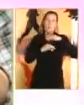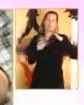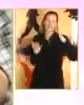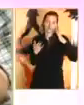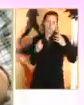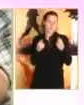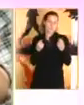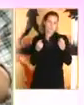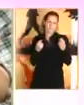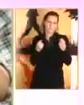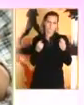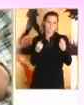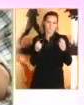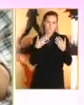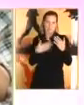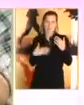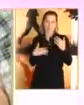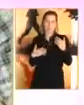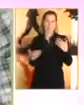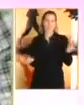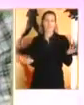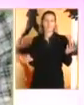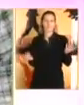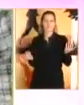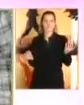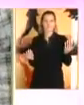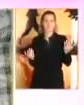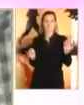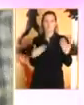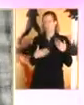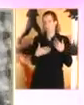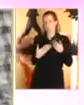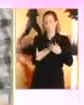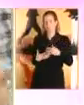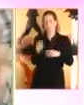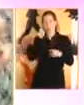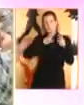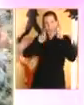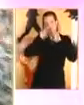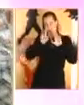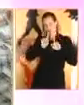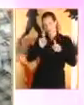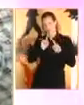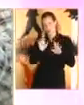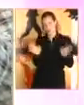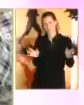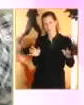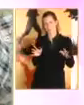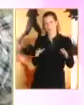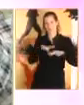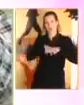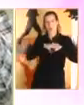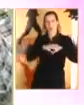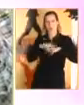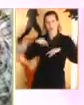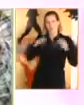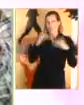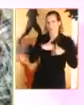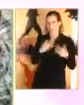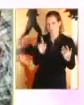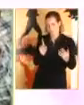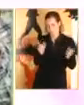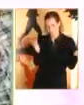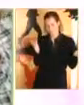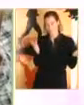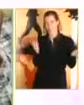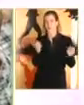Esto hay que hacerlo bien. Si sujetamos. Ay, ay, ay. Ay, qué bien. No pasa nada, no te preocupes. No pasa nada porque hemos puesto. El colador imposible ahí, ¿no? Hombre. No sé.